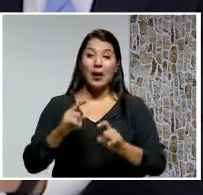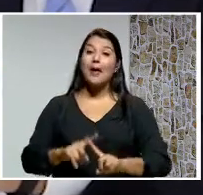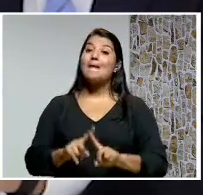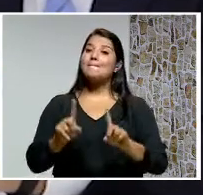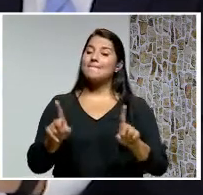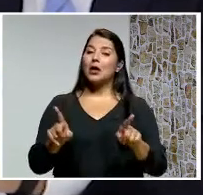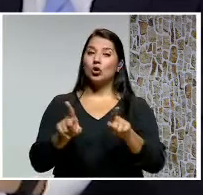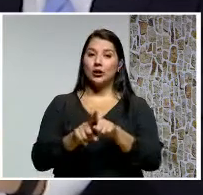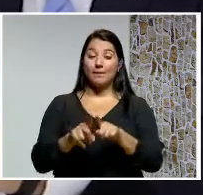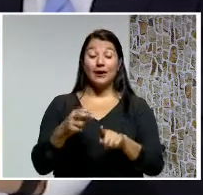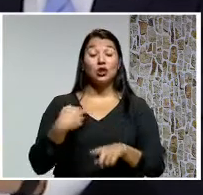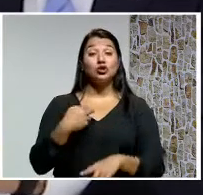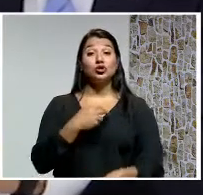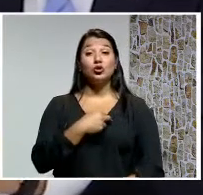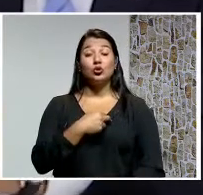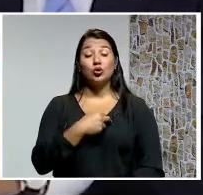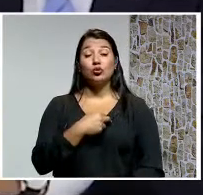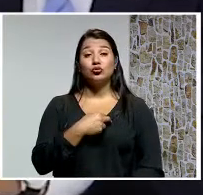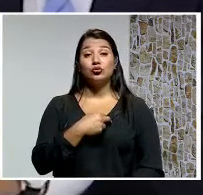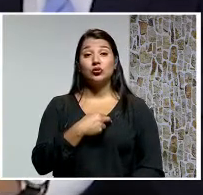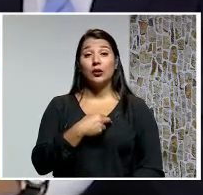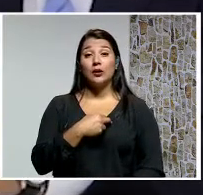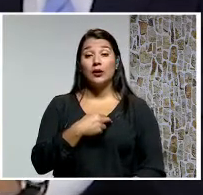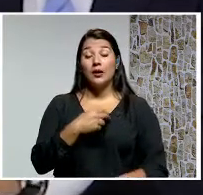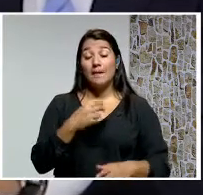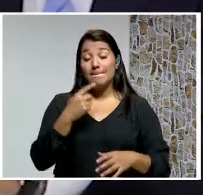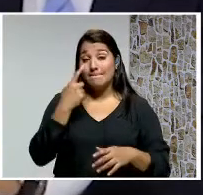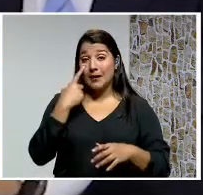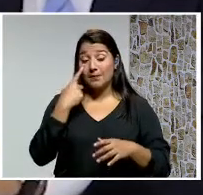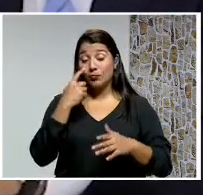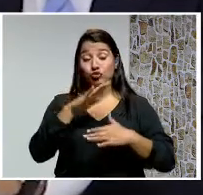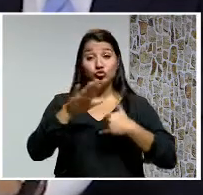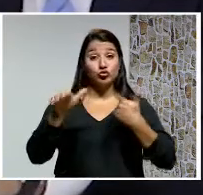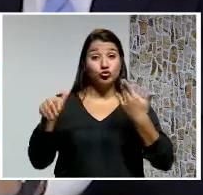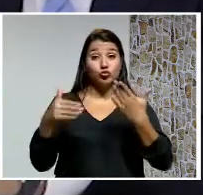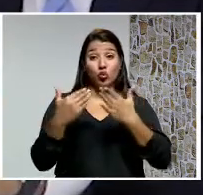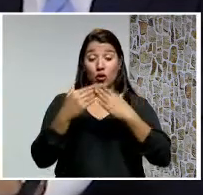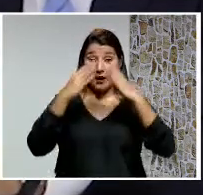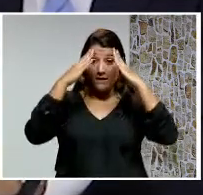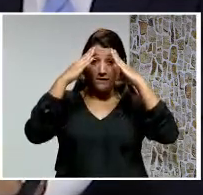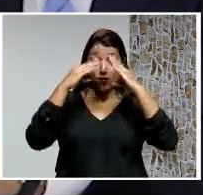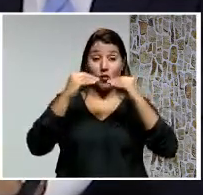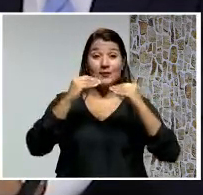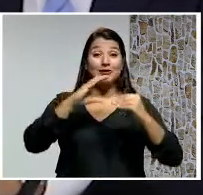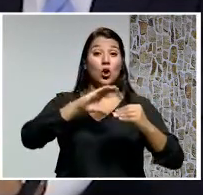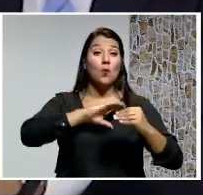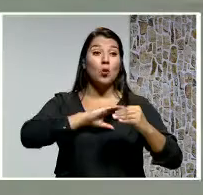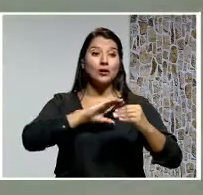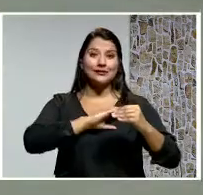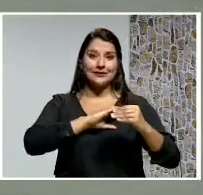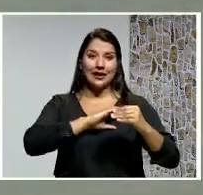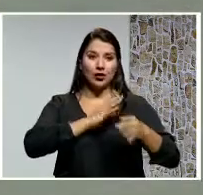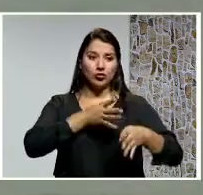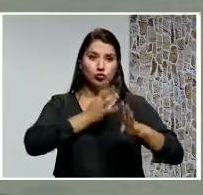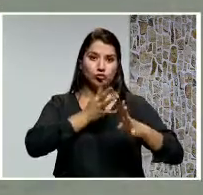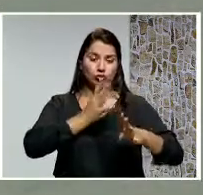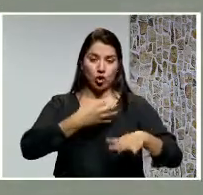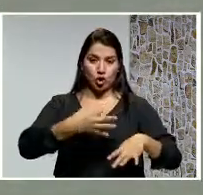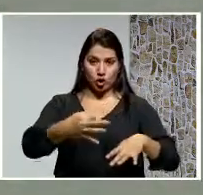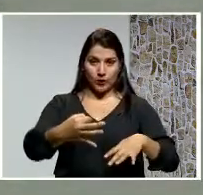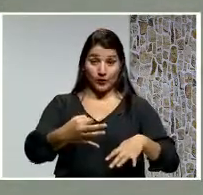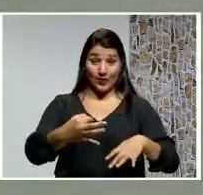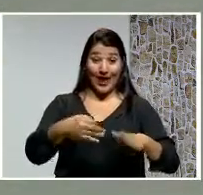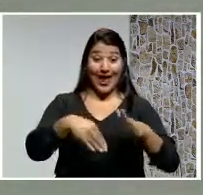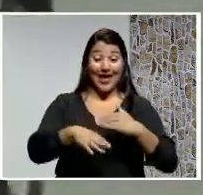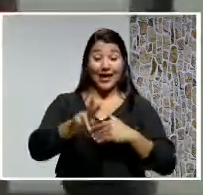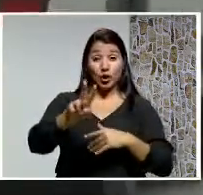además recibimos todos los datos que las policías generan en su acontecer diario. En el 2009 fue creada